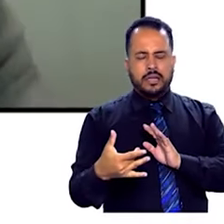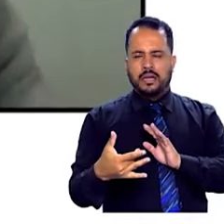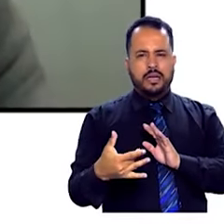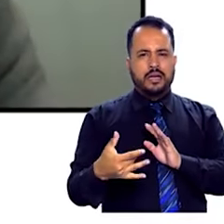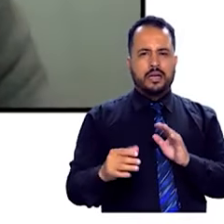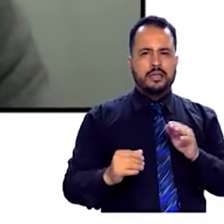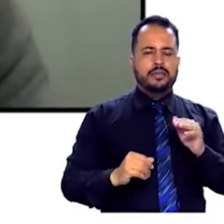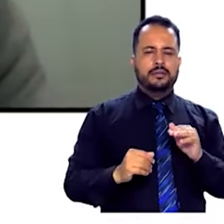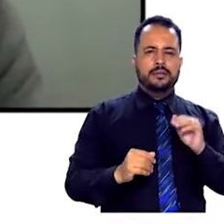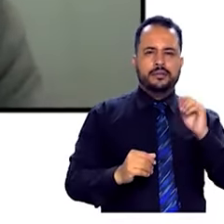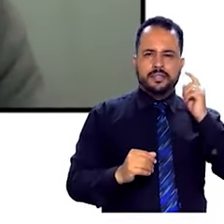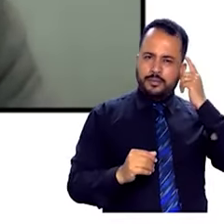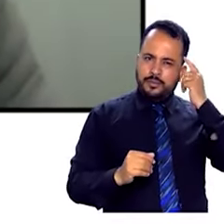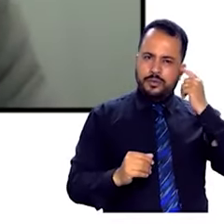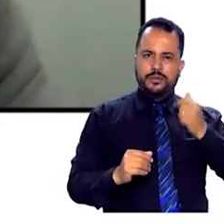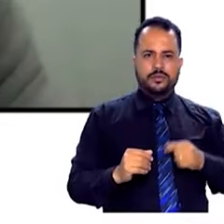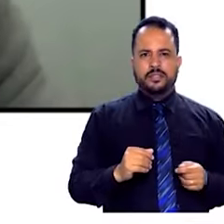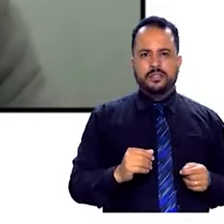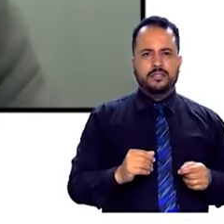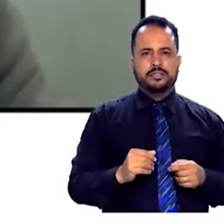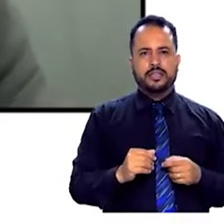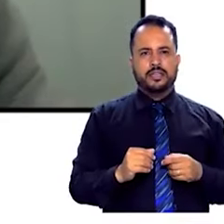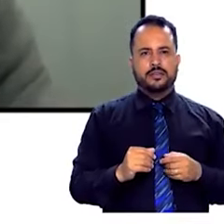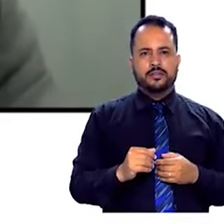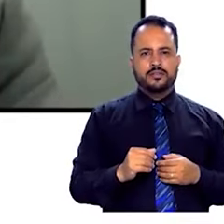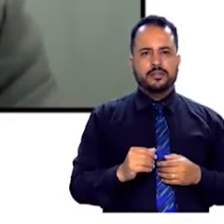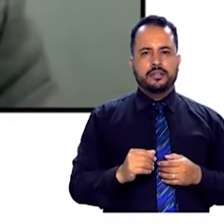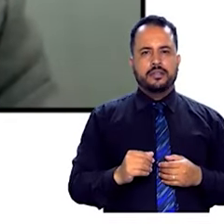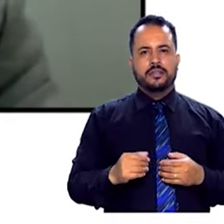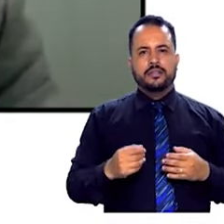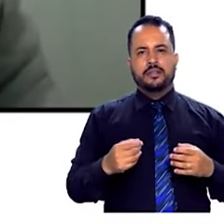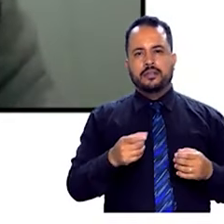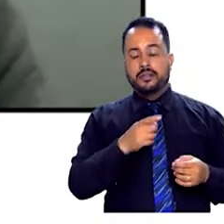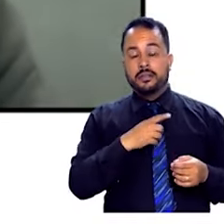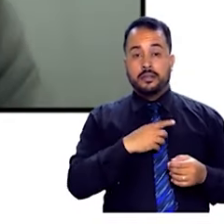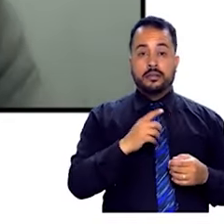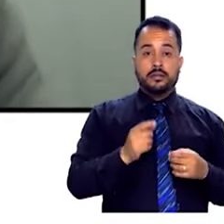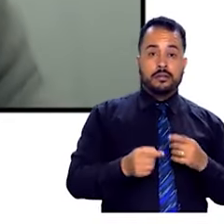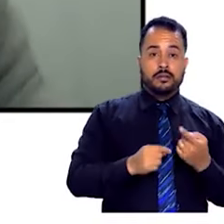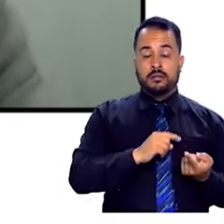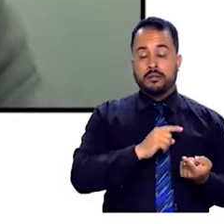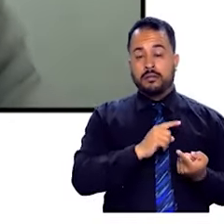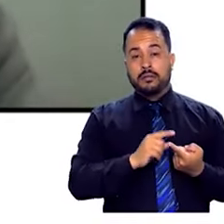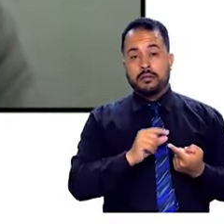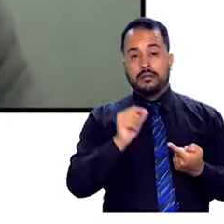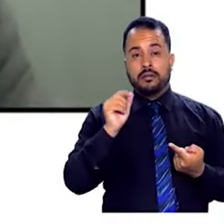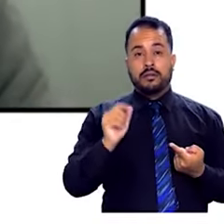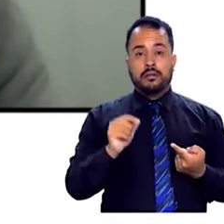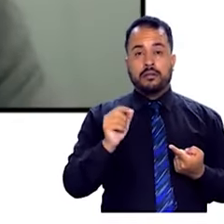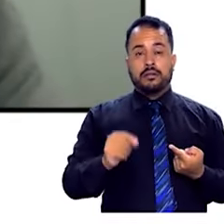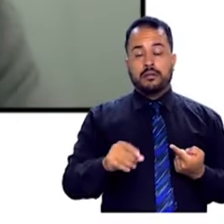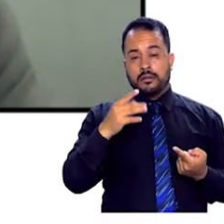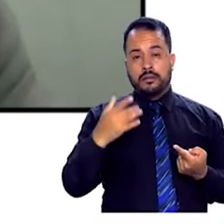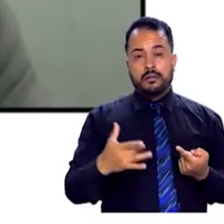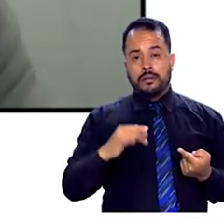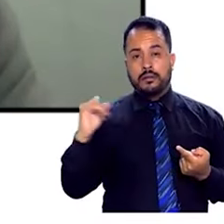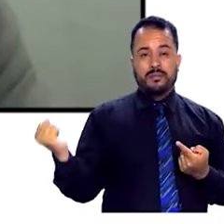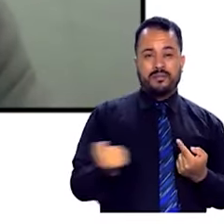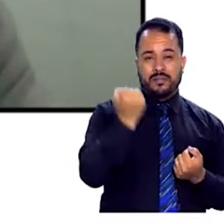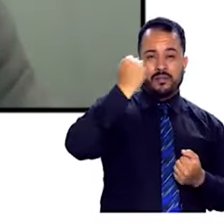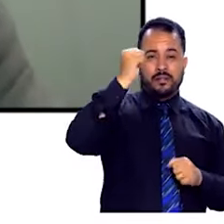sucesivamente una de Las formas de uso de esta gravedad institucional le ha permitido a la